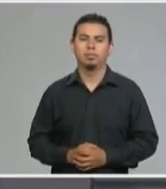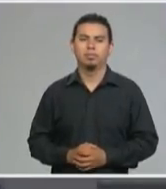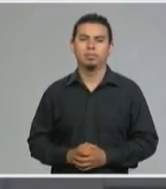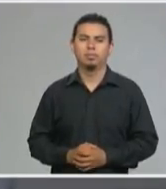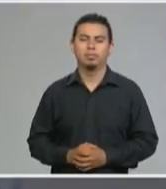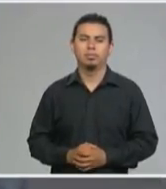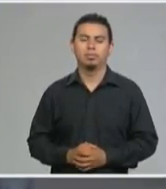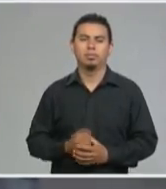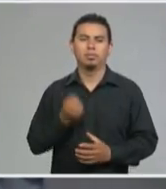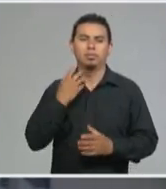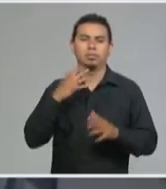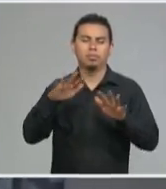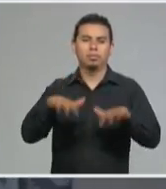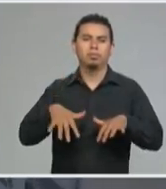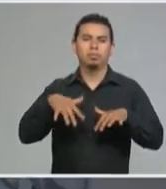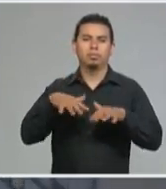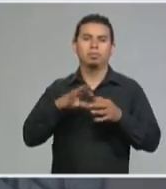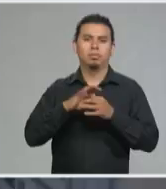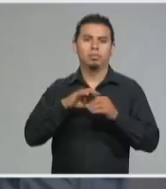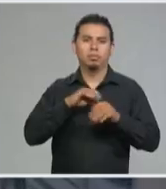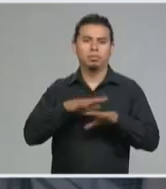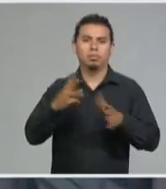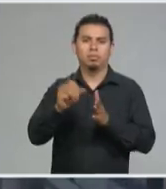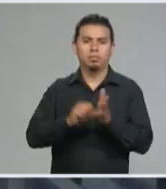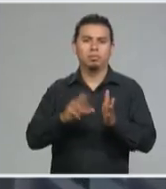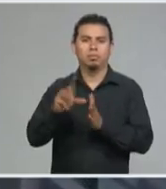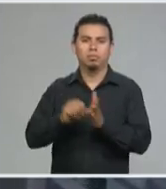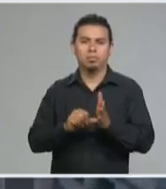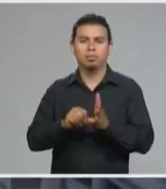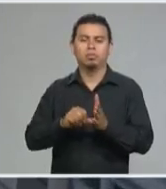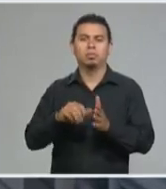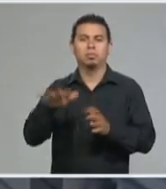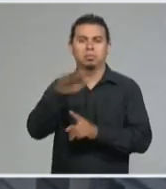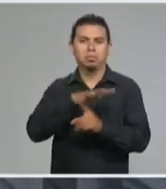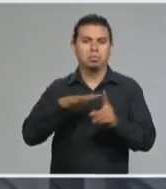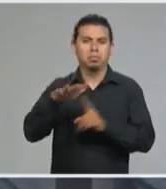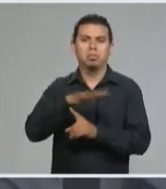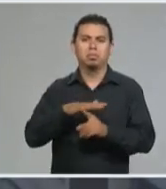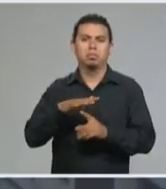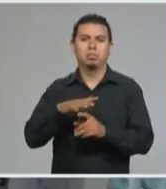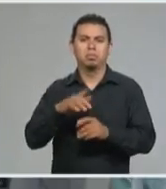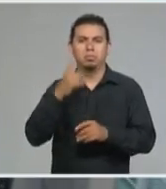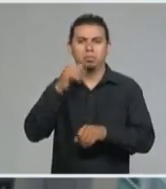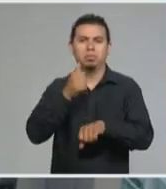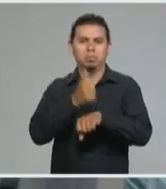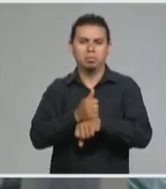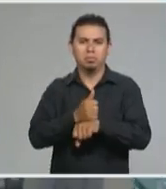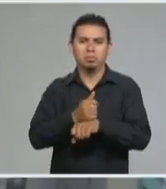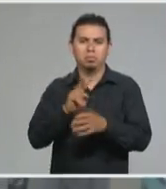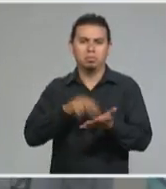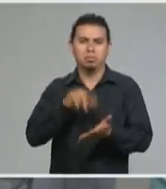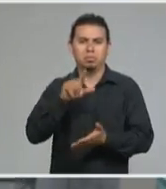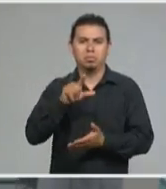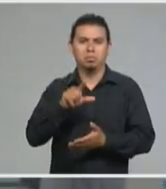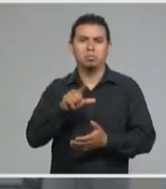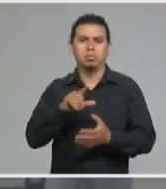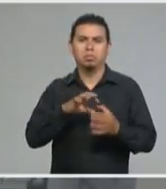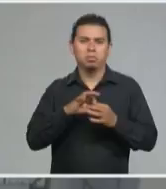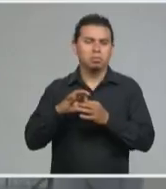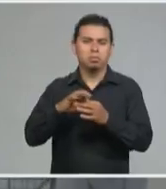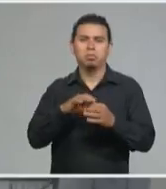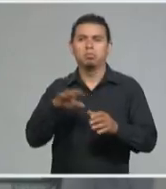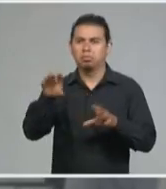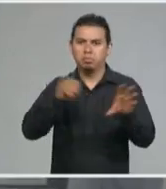En conferencia de prensa sobre el informe trimestral de las finanzas públicas y la deuda pública junio de 2017, Isaac Gamboa